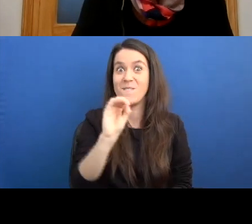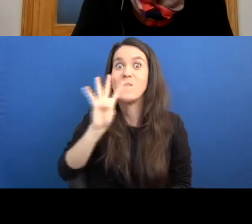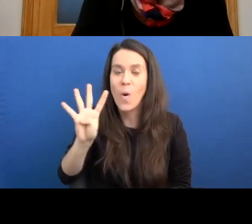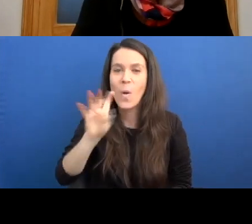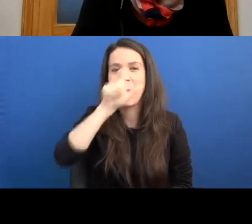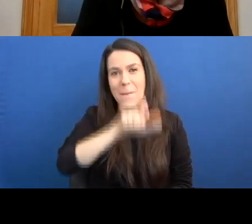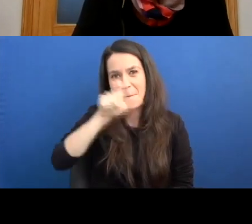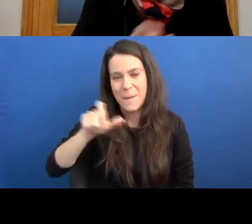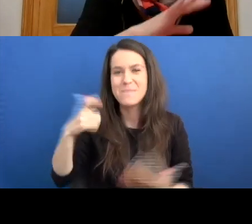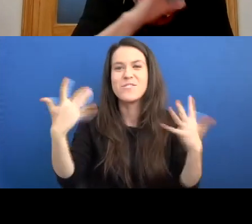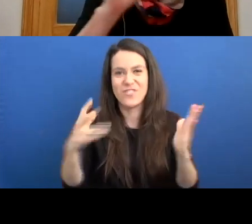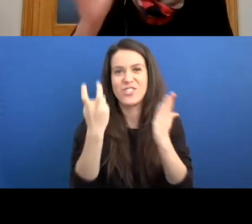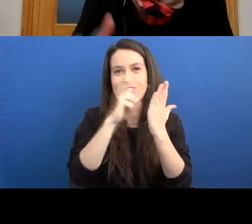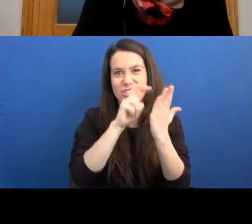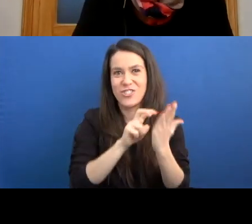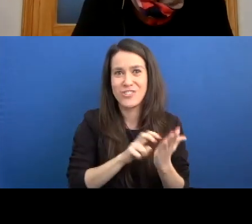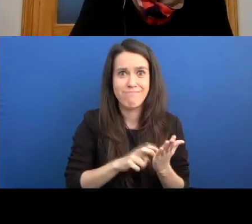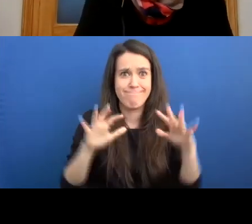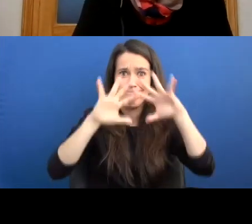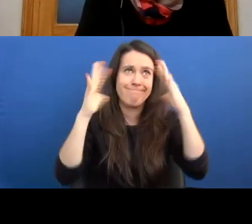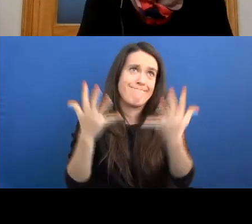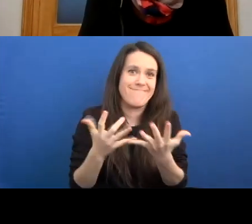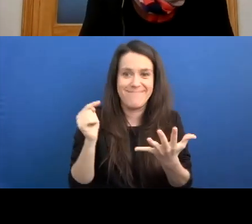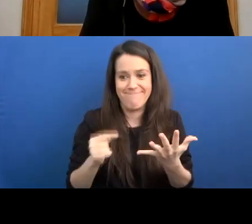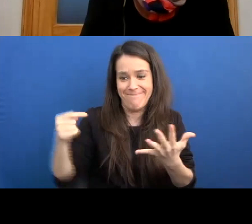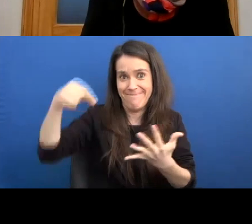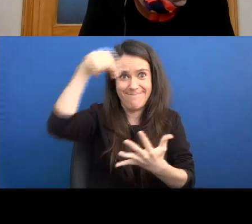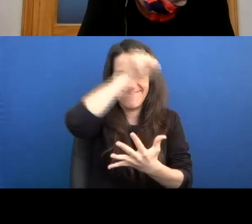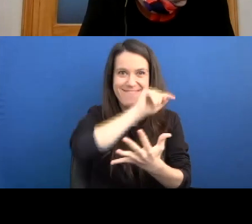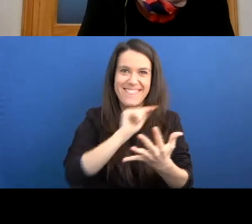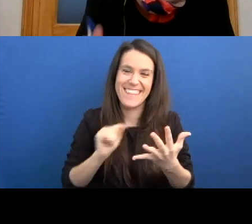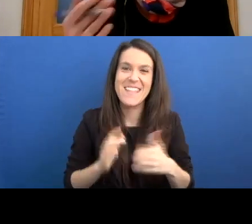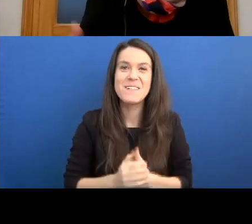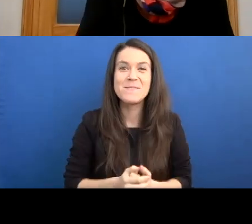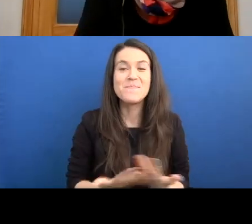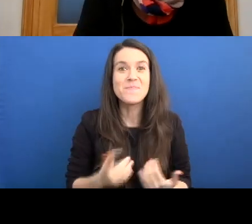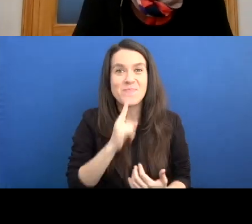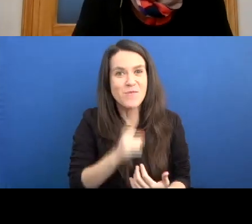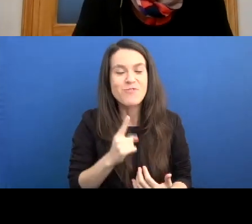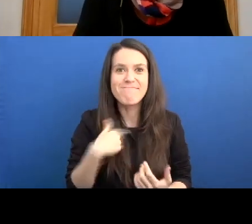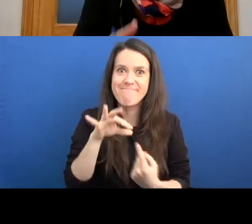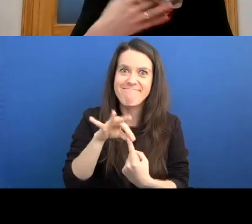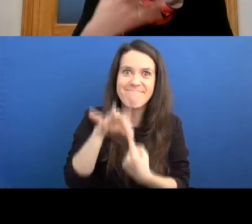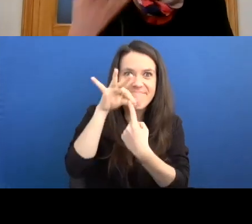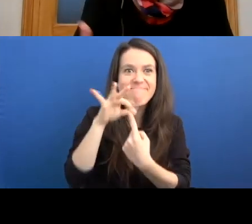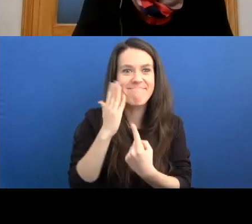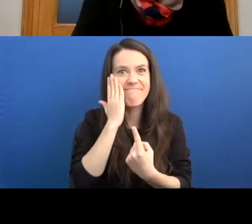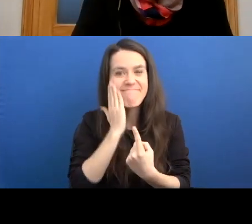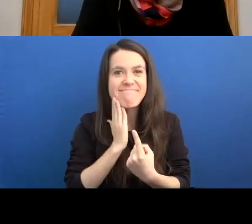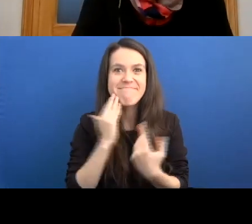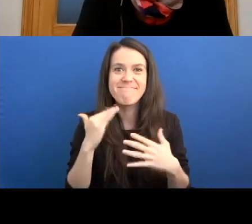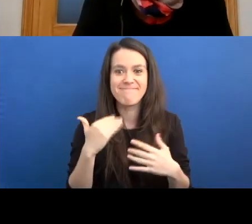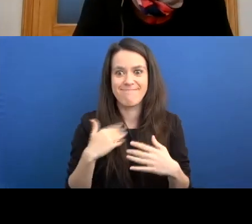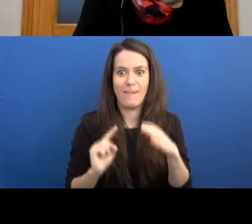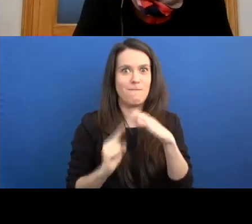500 participantes, se registraron 504 participantes de todos los rincones del mundo.